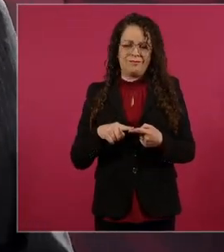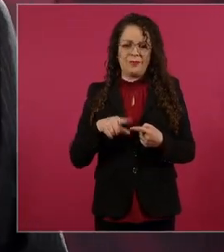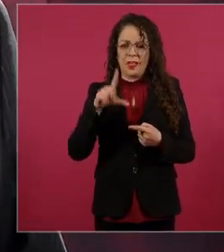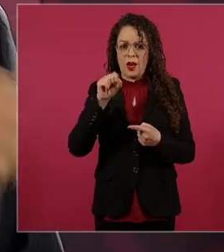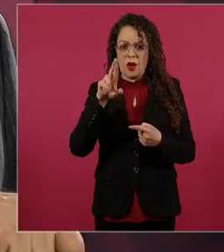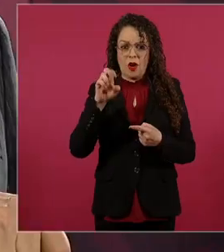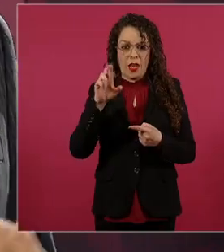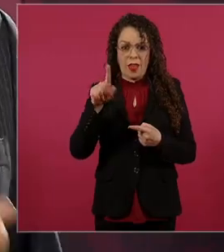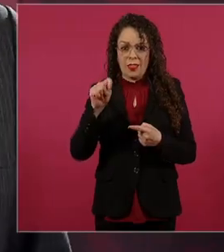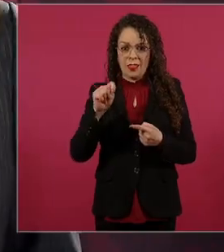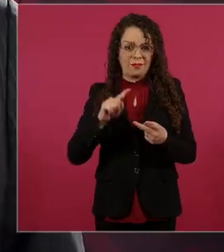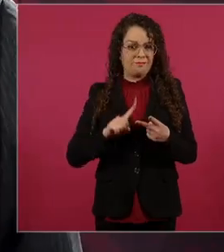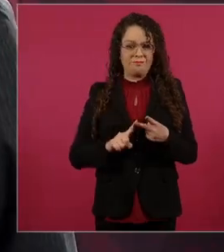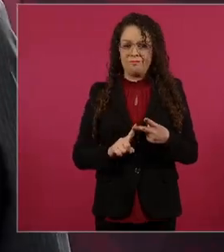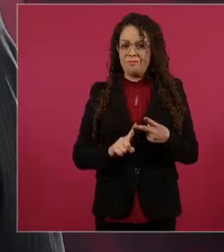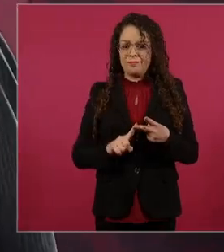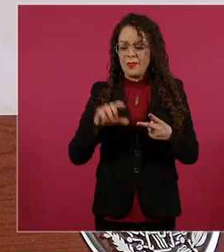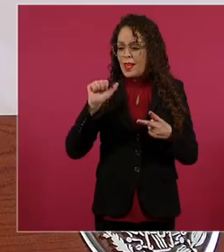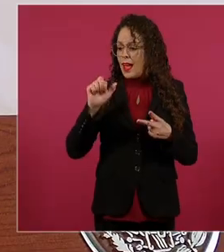No, no, no